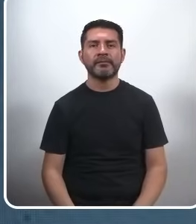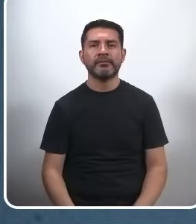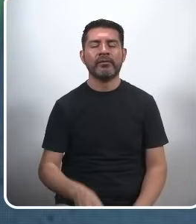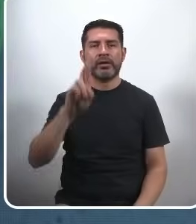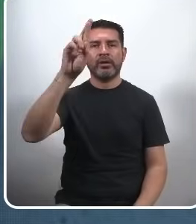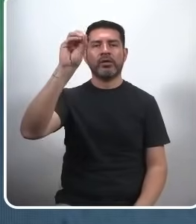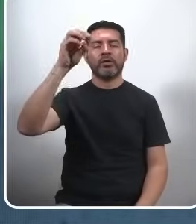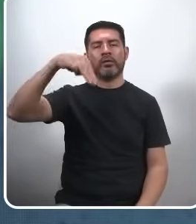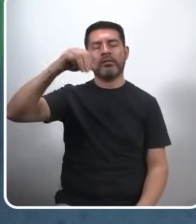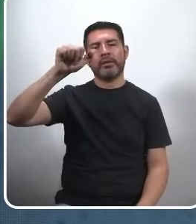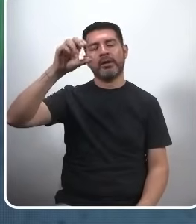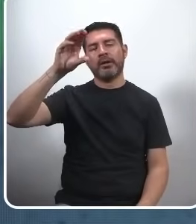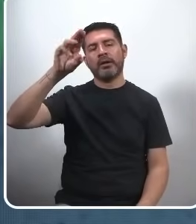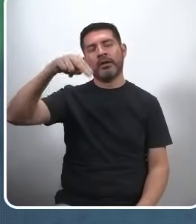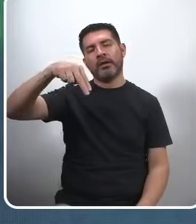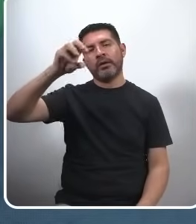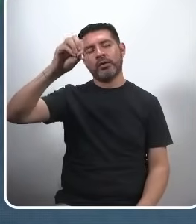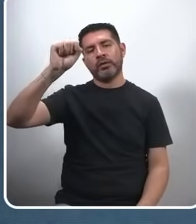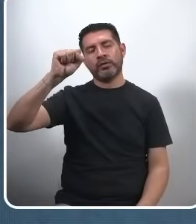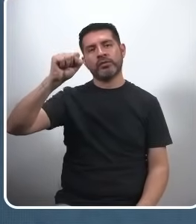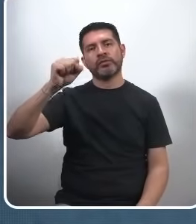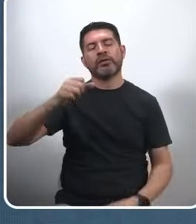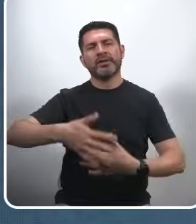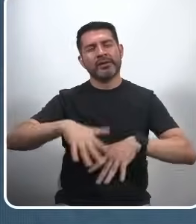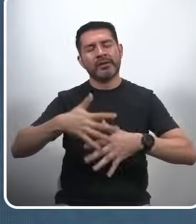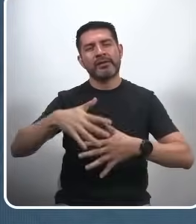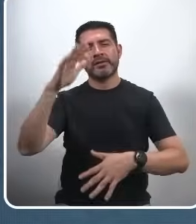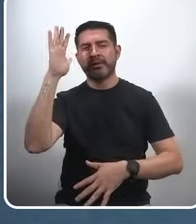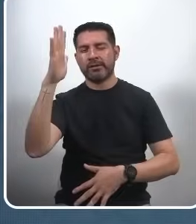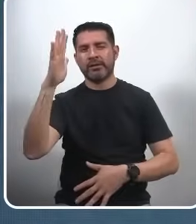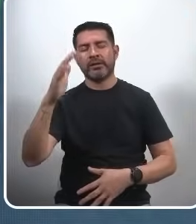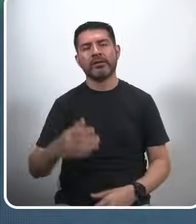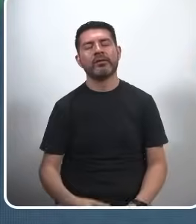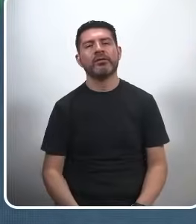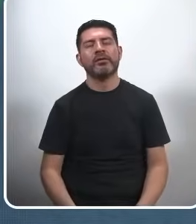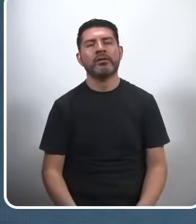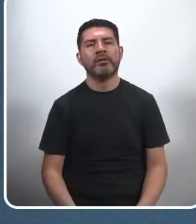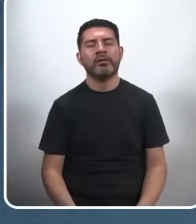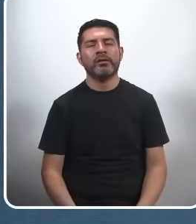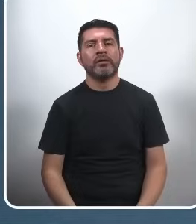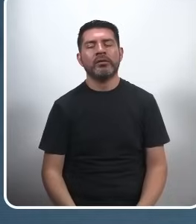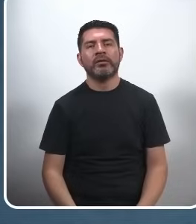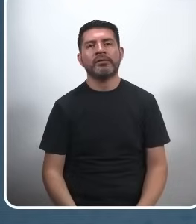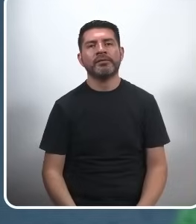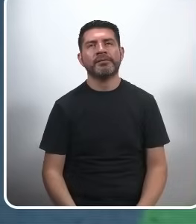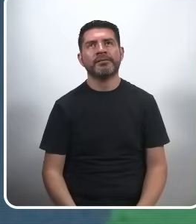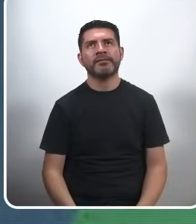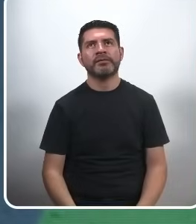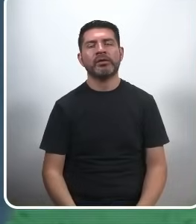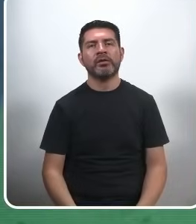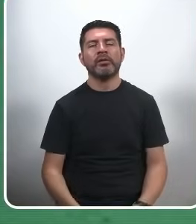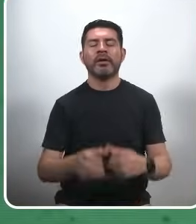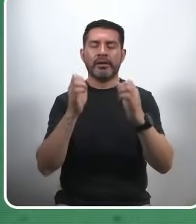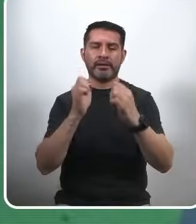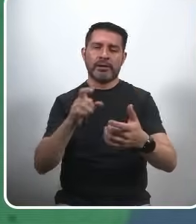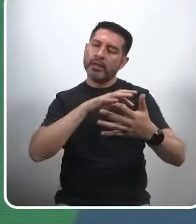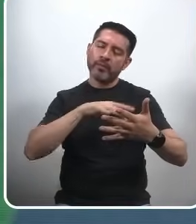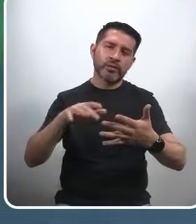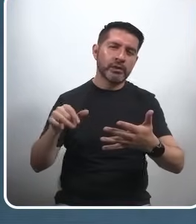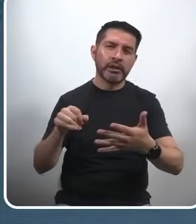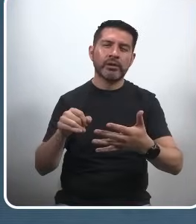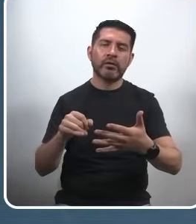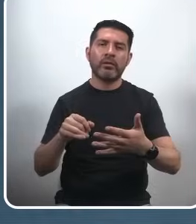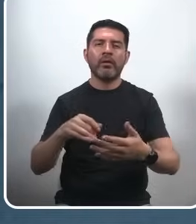Romanos 15:5 y Hebreos 12:14 son los pasajes que vamos a leer el día de hoy para hablar acerca de la